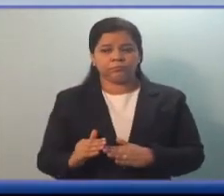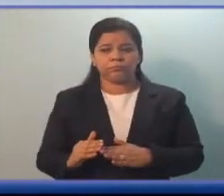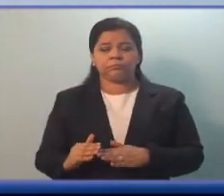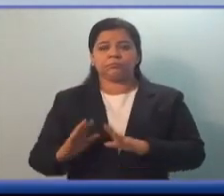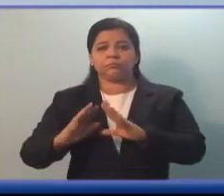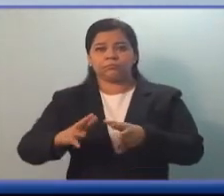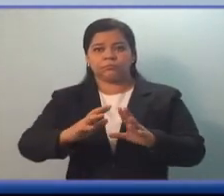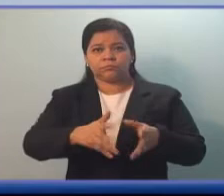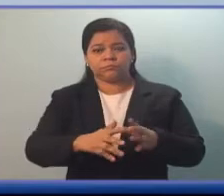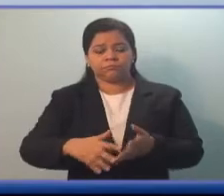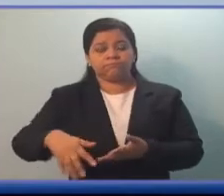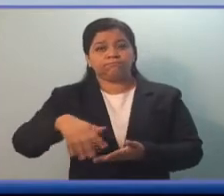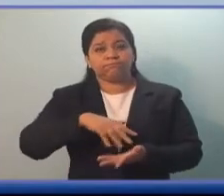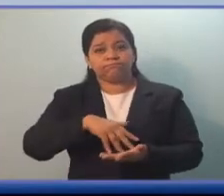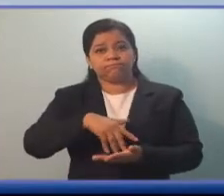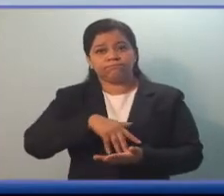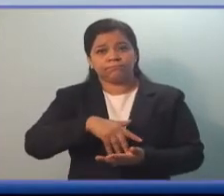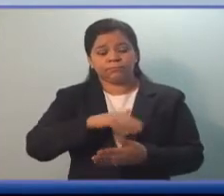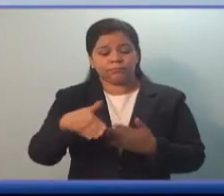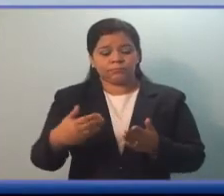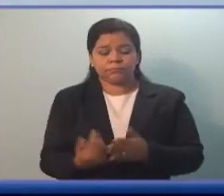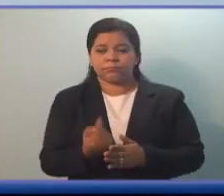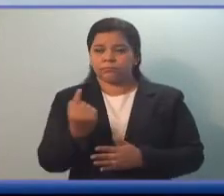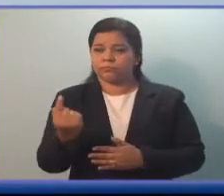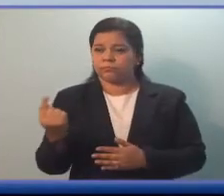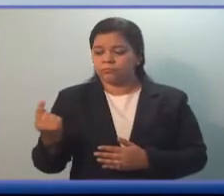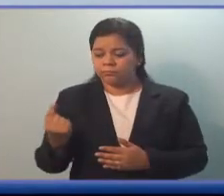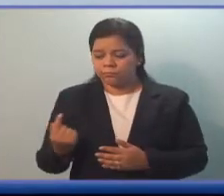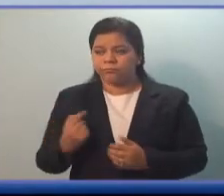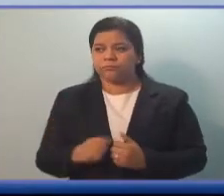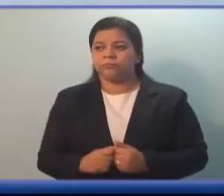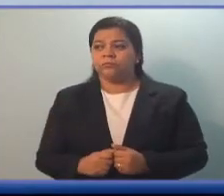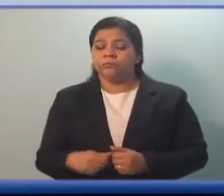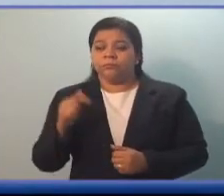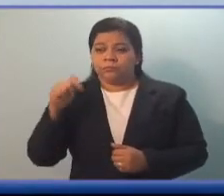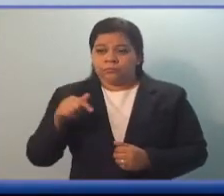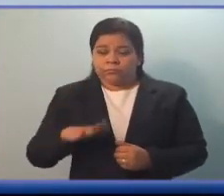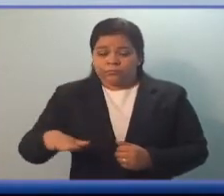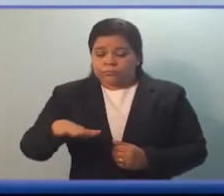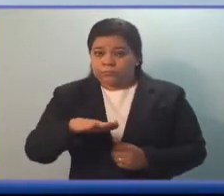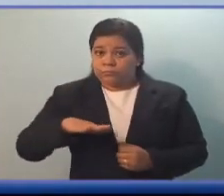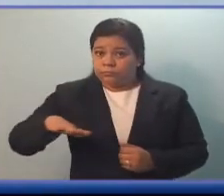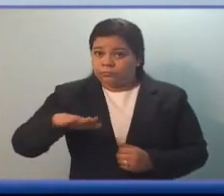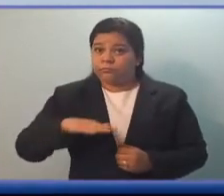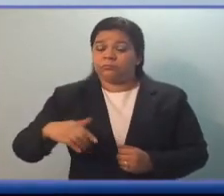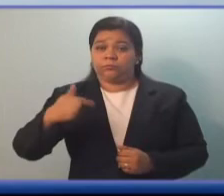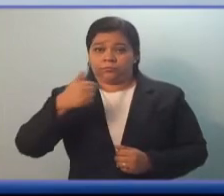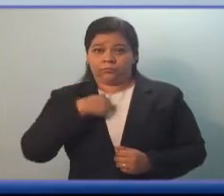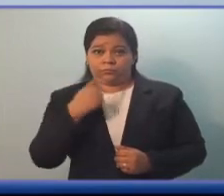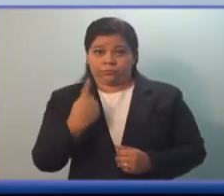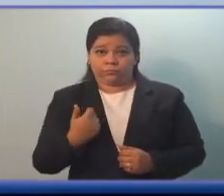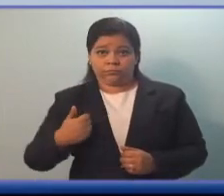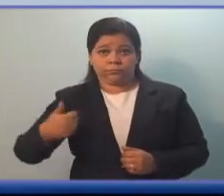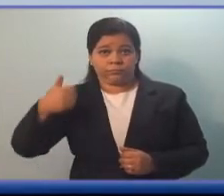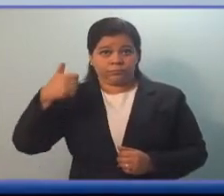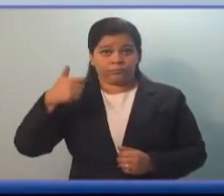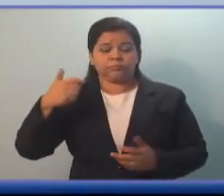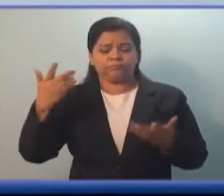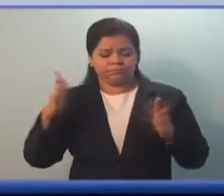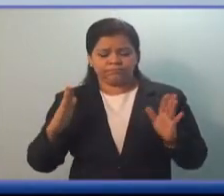incluso vulnerables de la población. En esa línea también como procurador también se